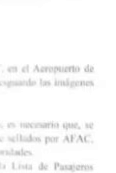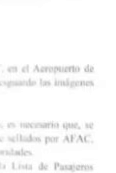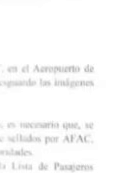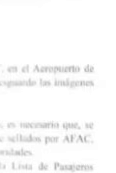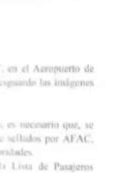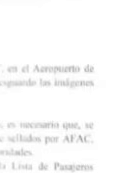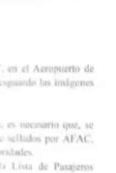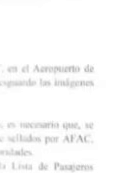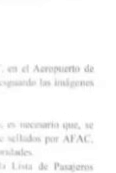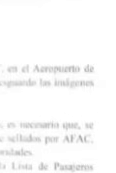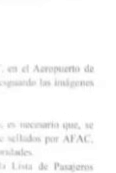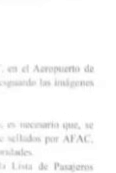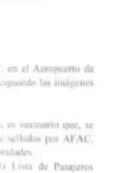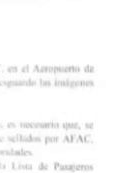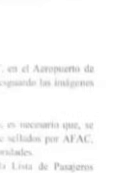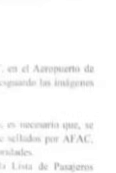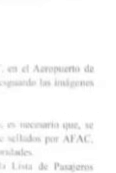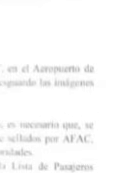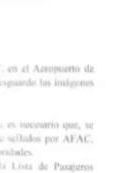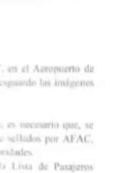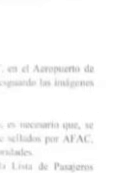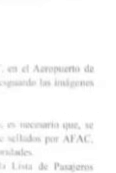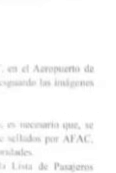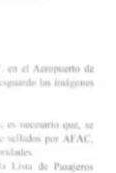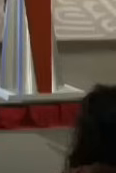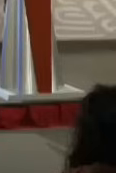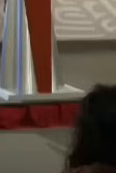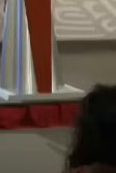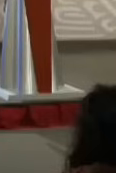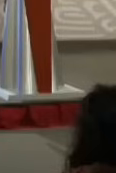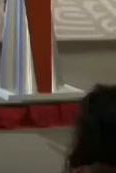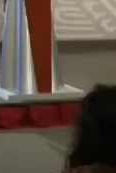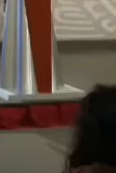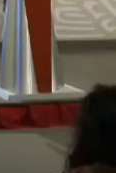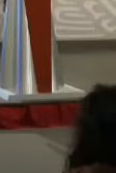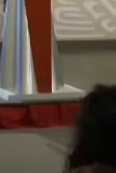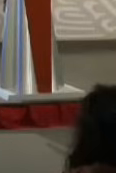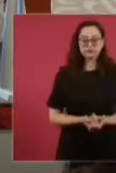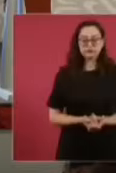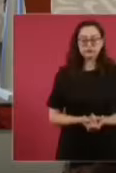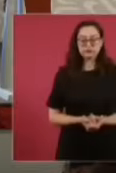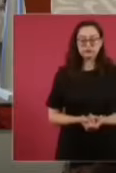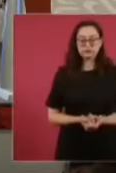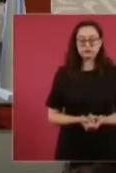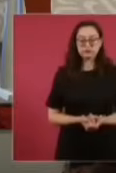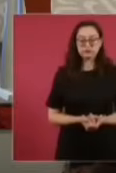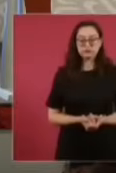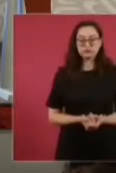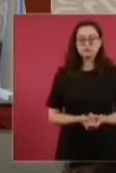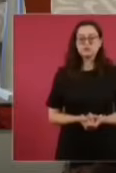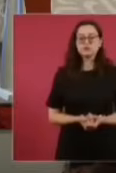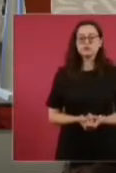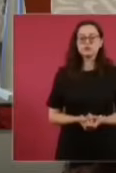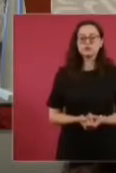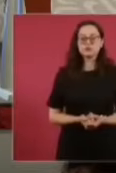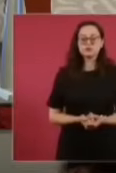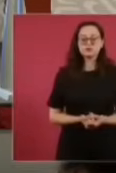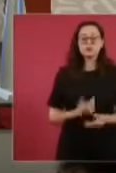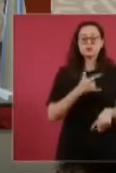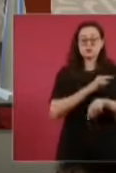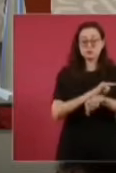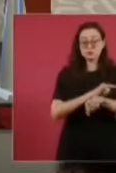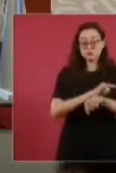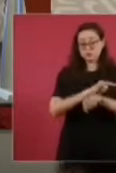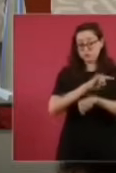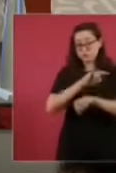parte del sistema entró al sistema de flujo migratorio. La aeronave despegó alrededor de las